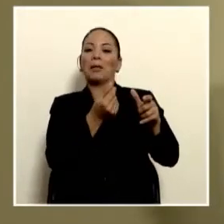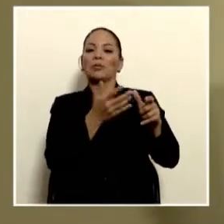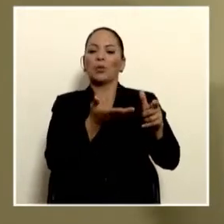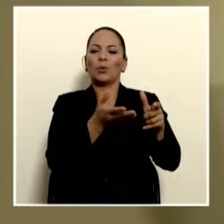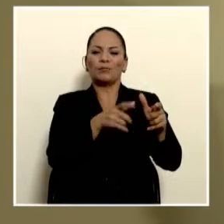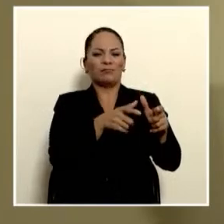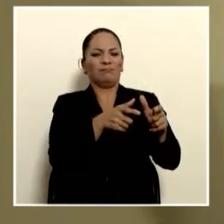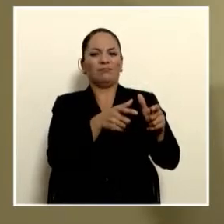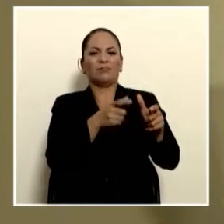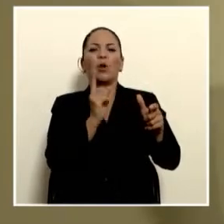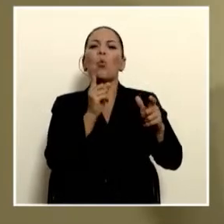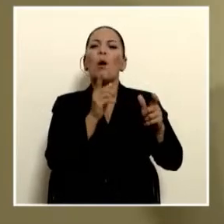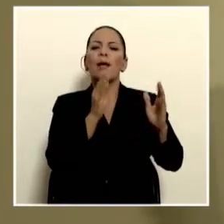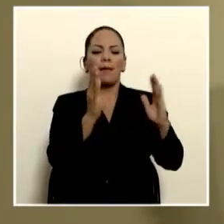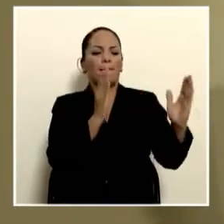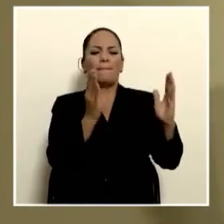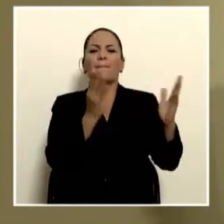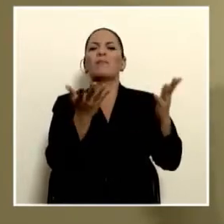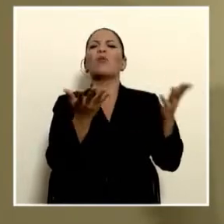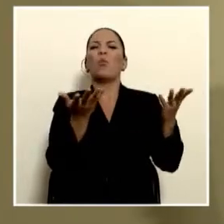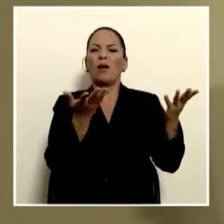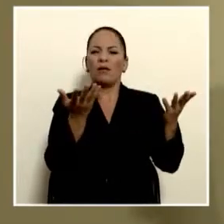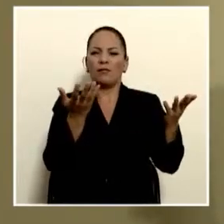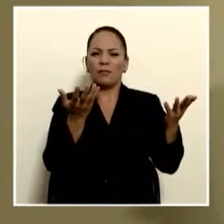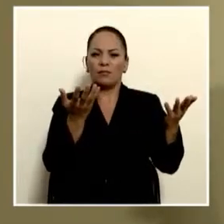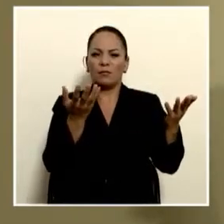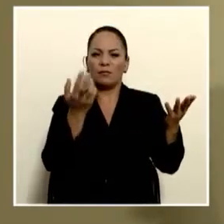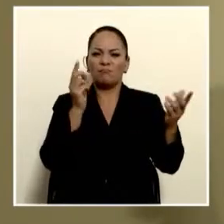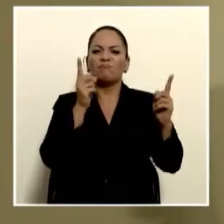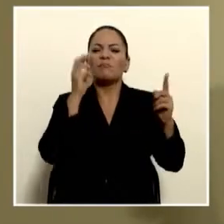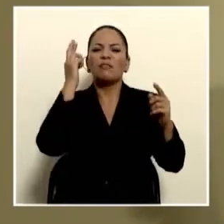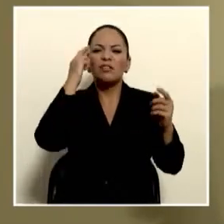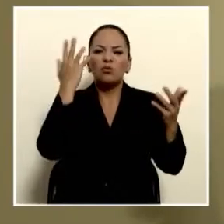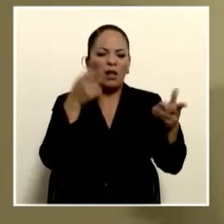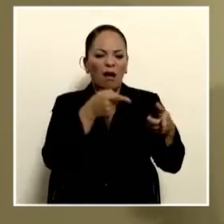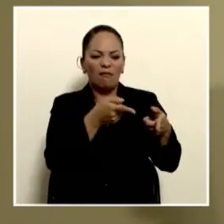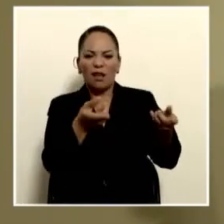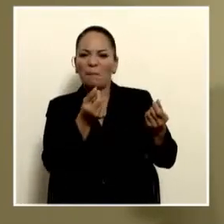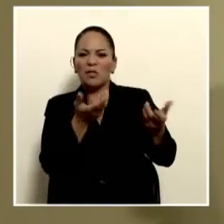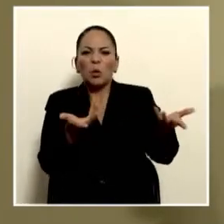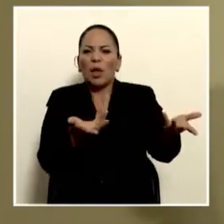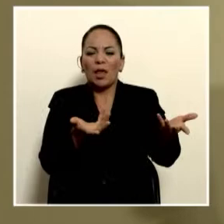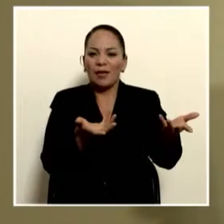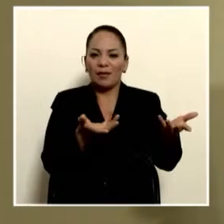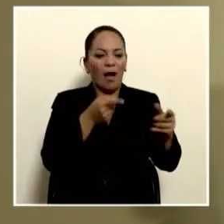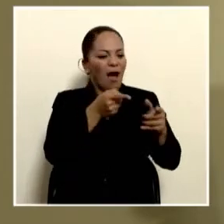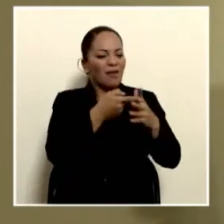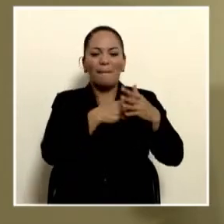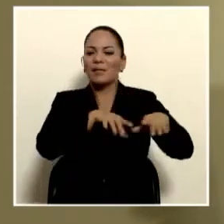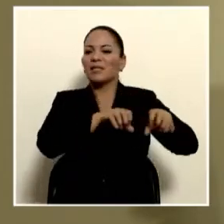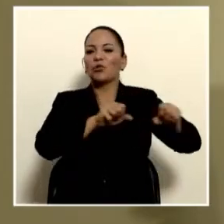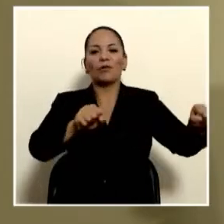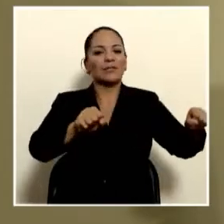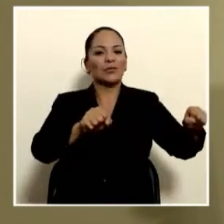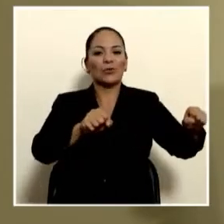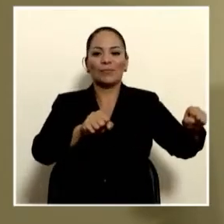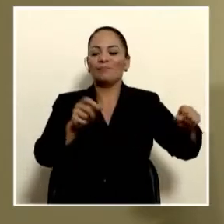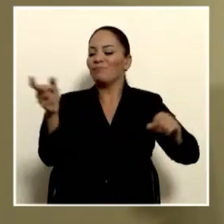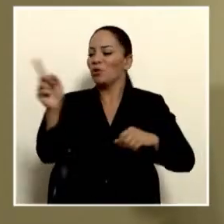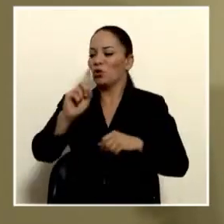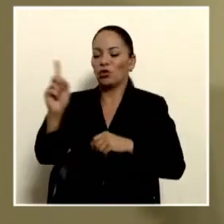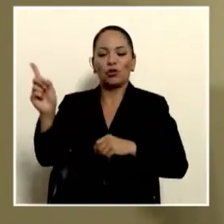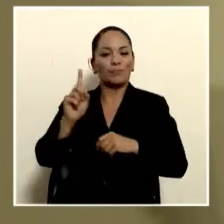¿Y qué margen le da? ¿Qué es razonable? De ahí es donde empieza el chorizo. No,